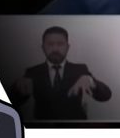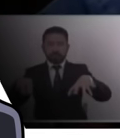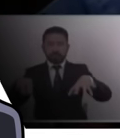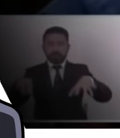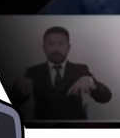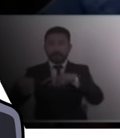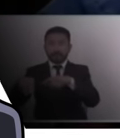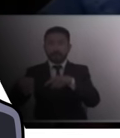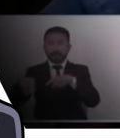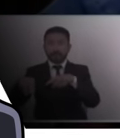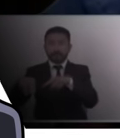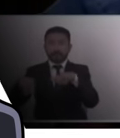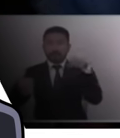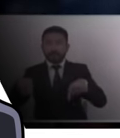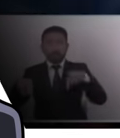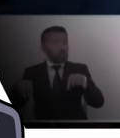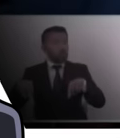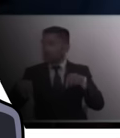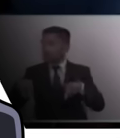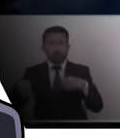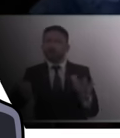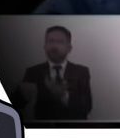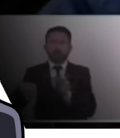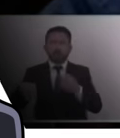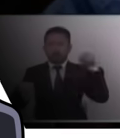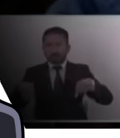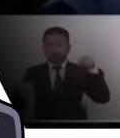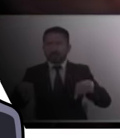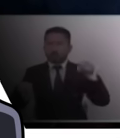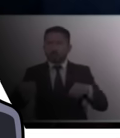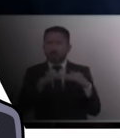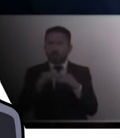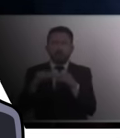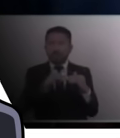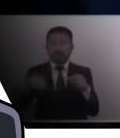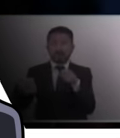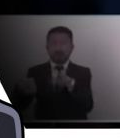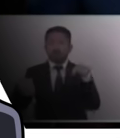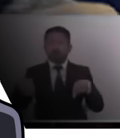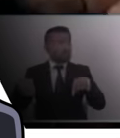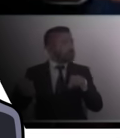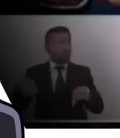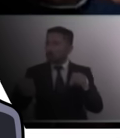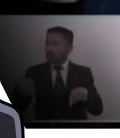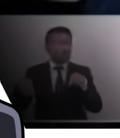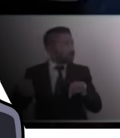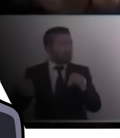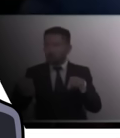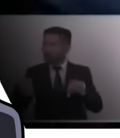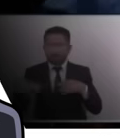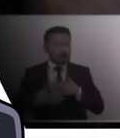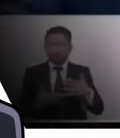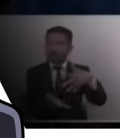Con los puyabotones del no. Porque todos puyamos botones, eso lo estoy aclarando. Pero ellos puyan el botón por el no para las cosas de la